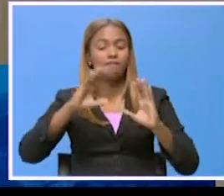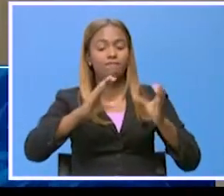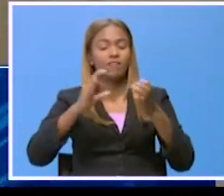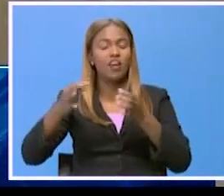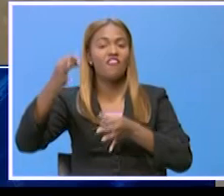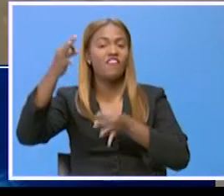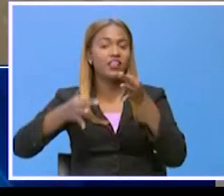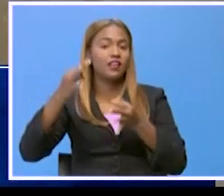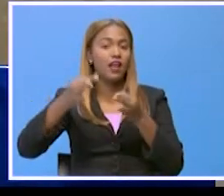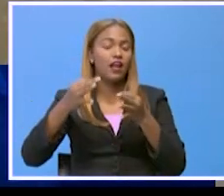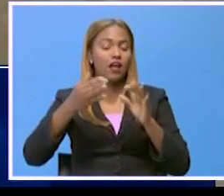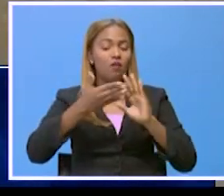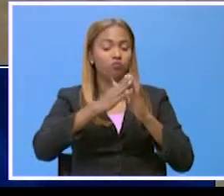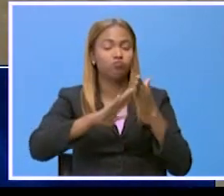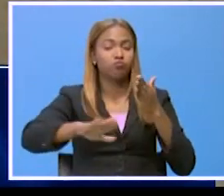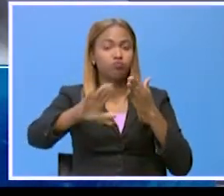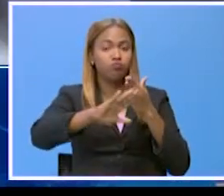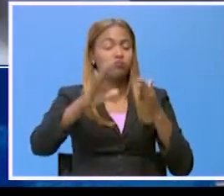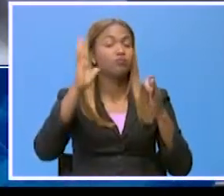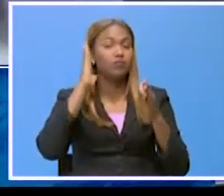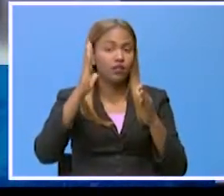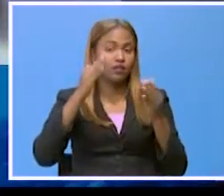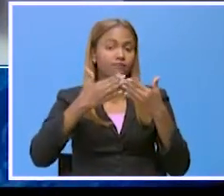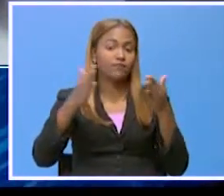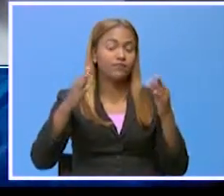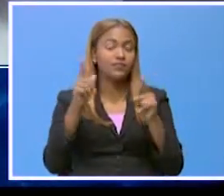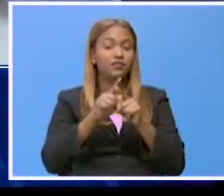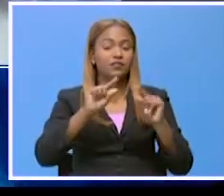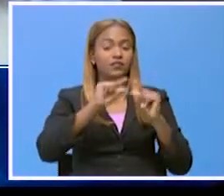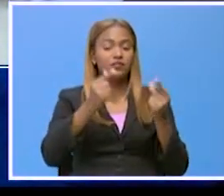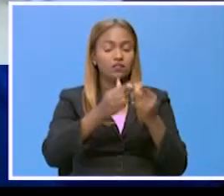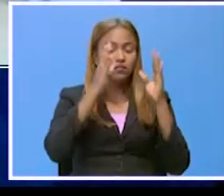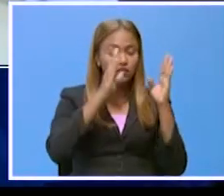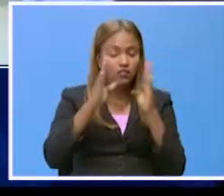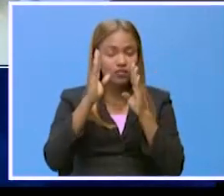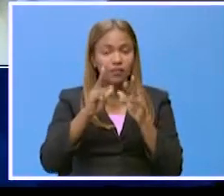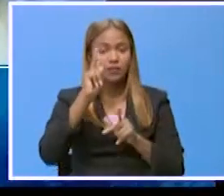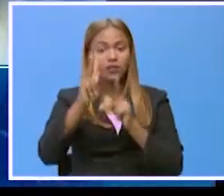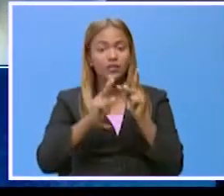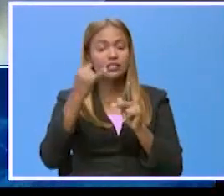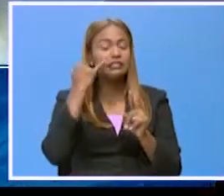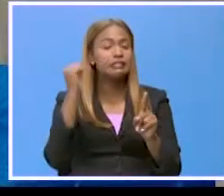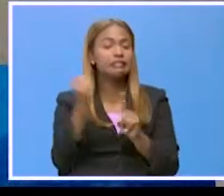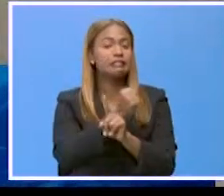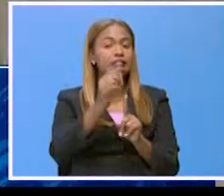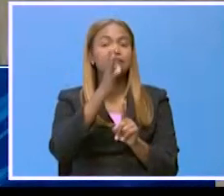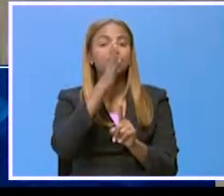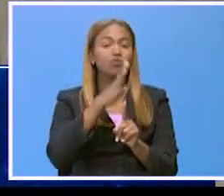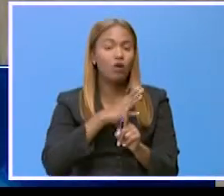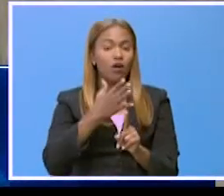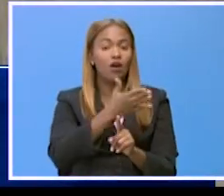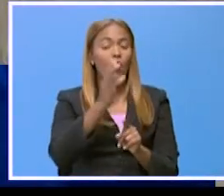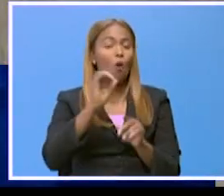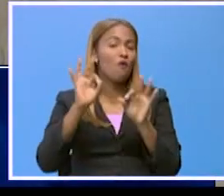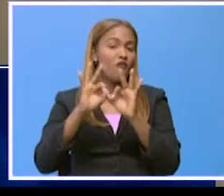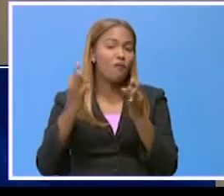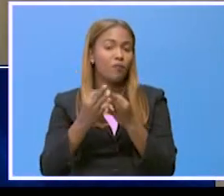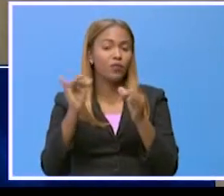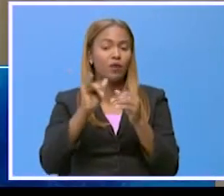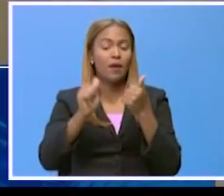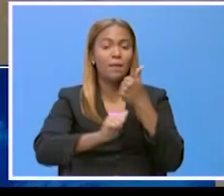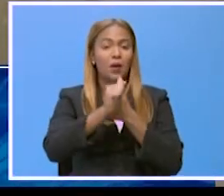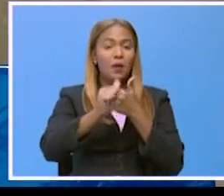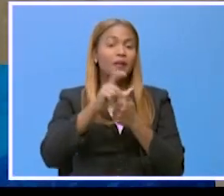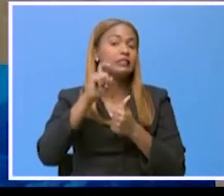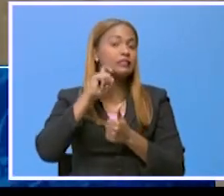fiscalías y fiscalías barriales además de las unidades de atención a víctimas de violencia de género e intrafamiliar y delitos sexuales